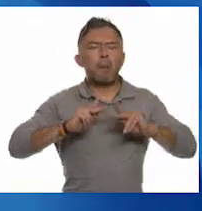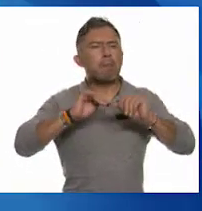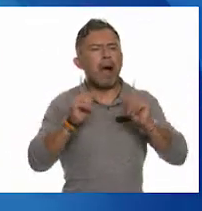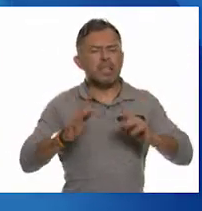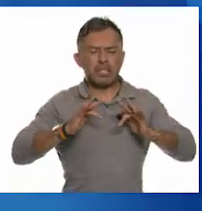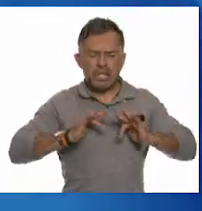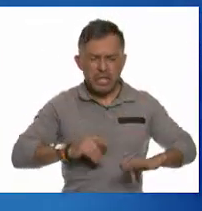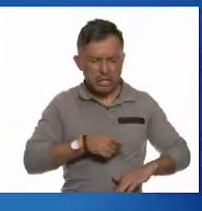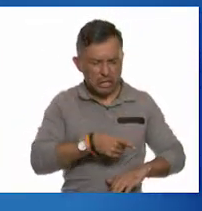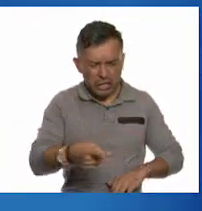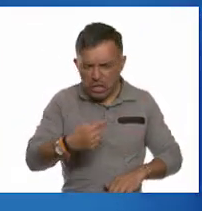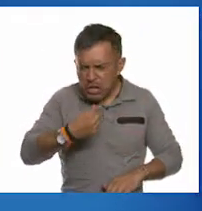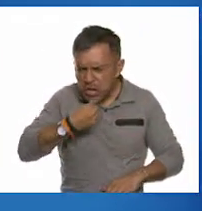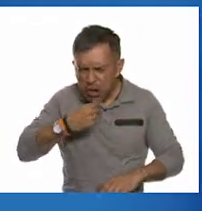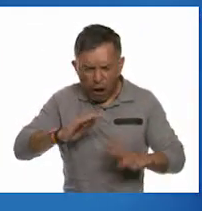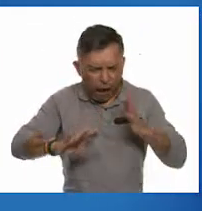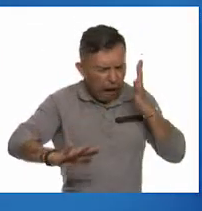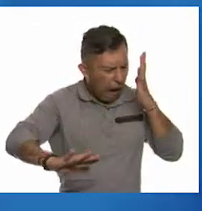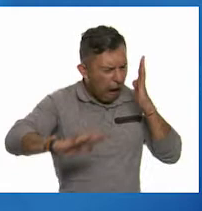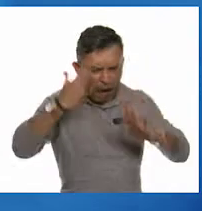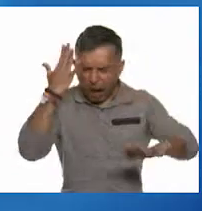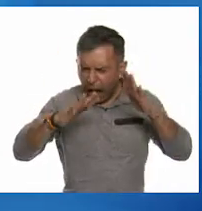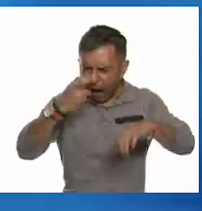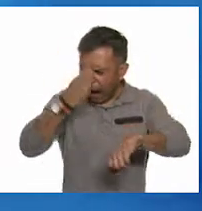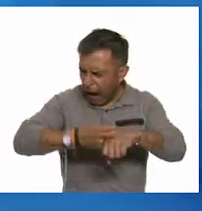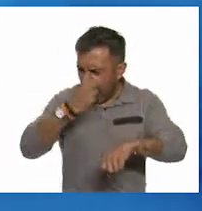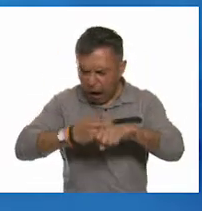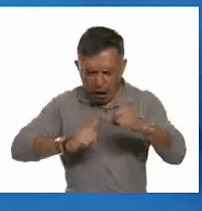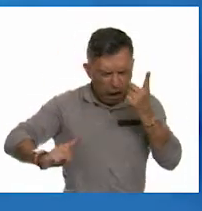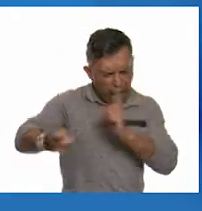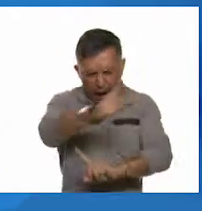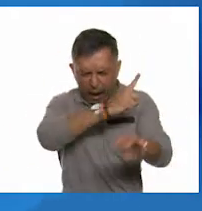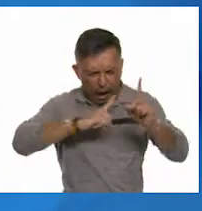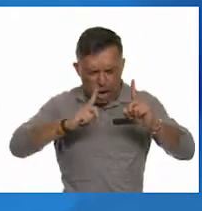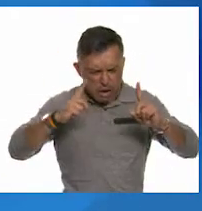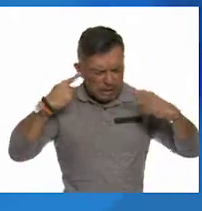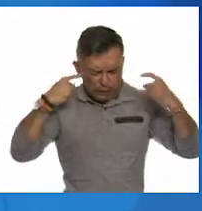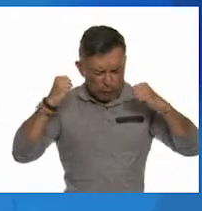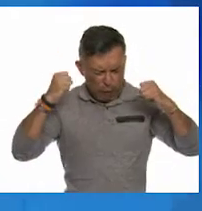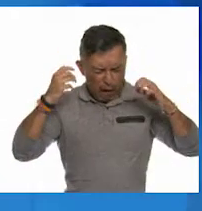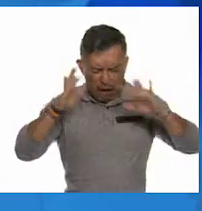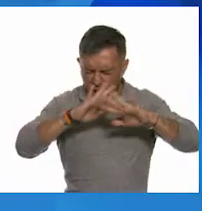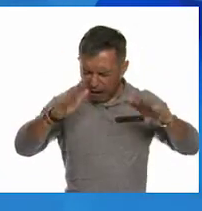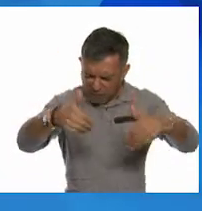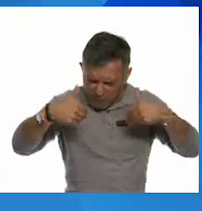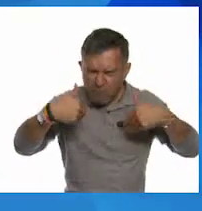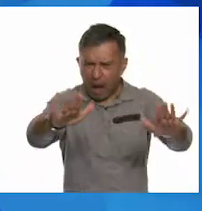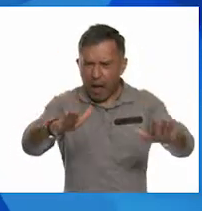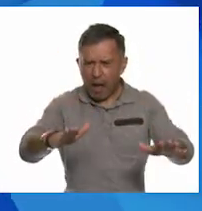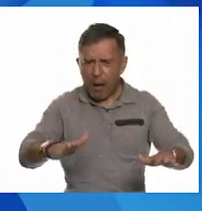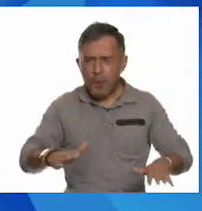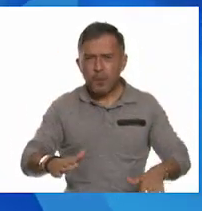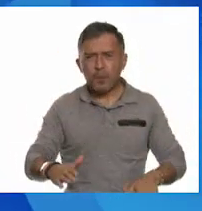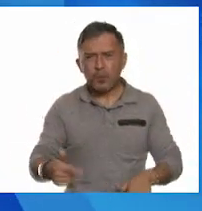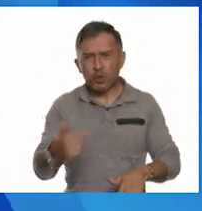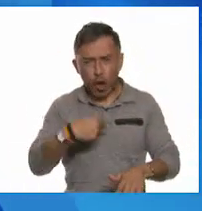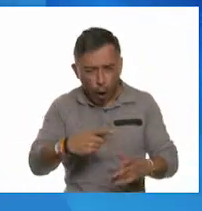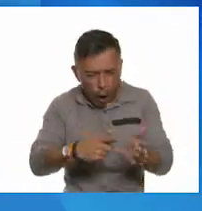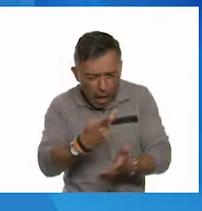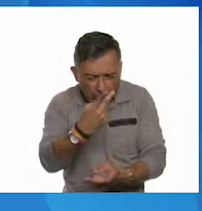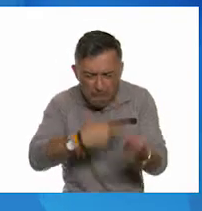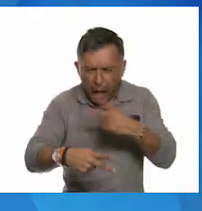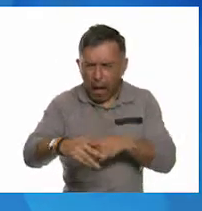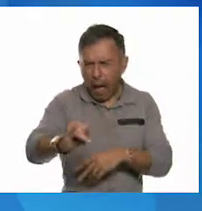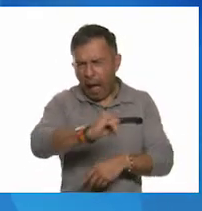No quiero oír a niños revoltosos a mi alrededor. ¡Fuera de mi jardín! Y que no se os ocurra